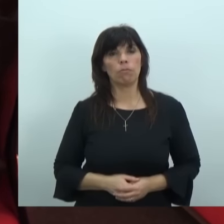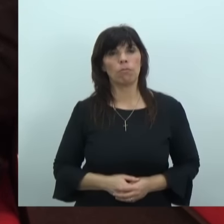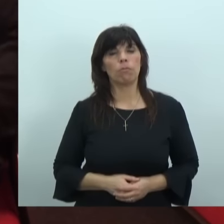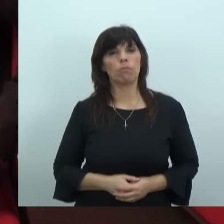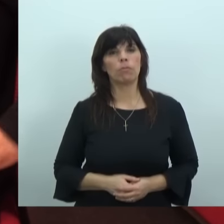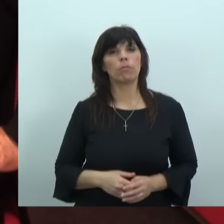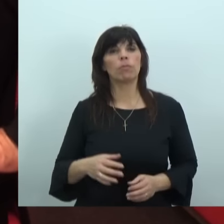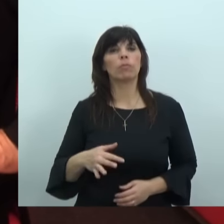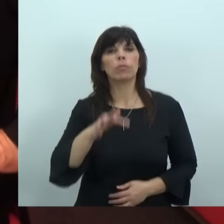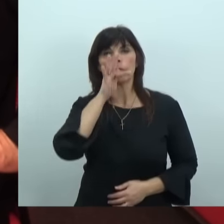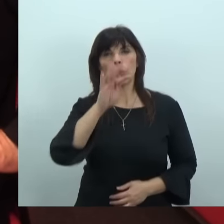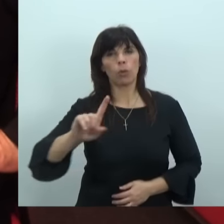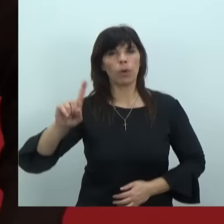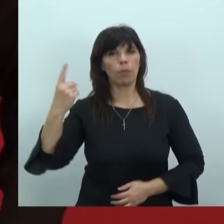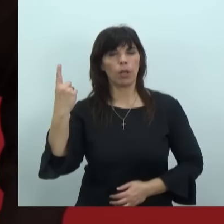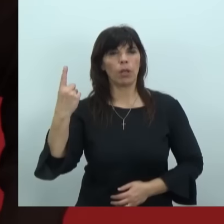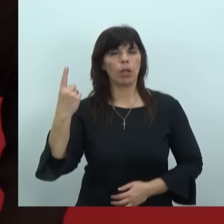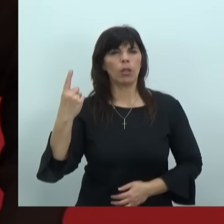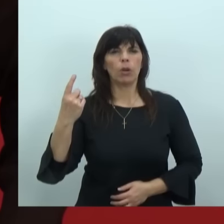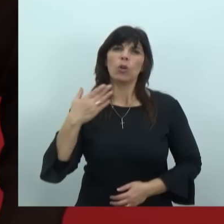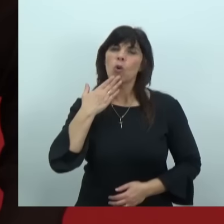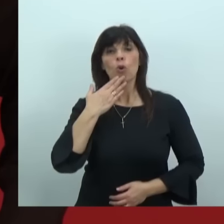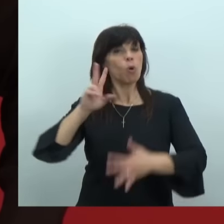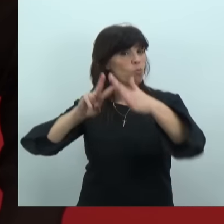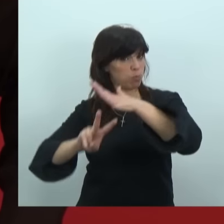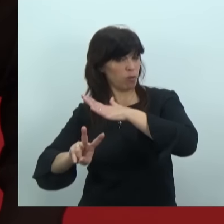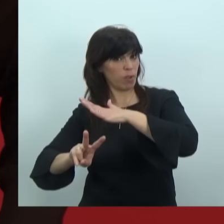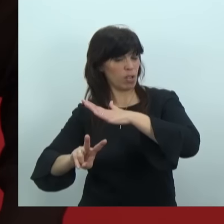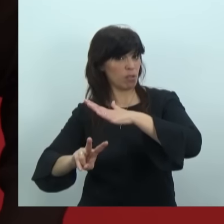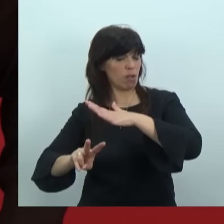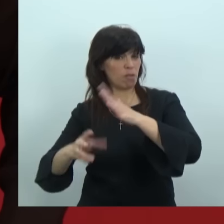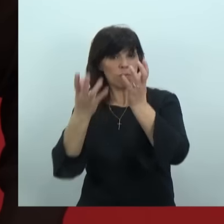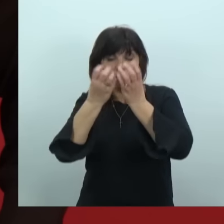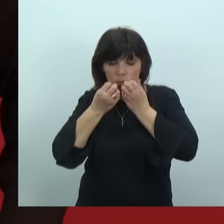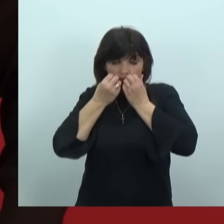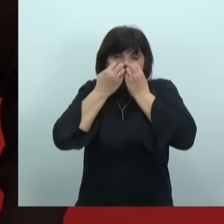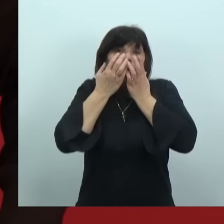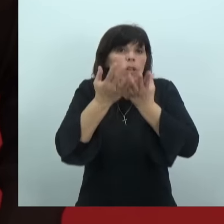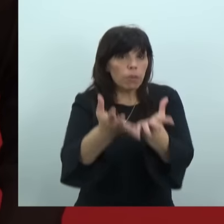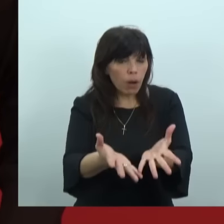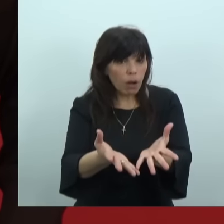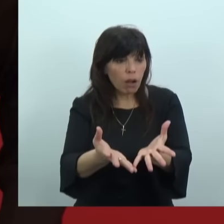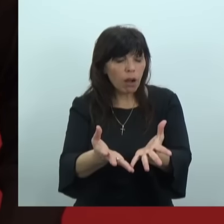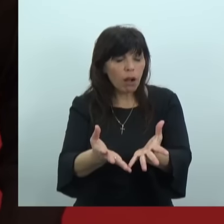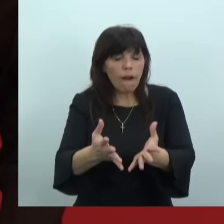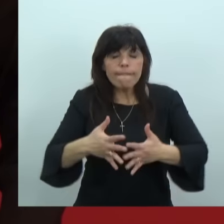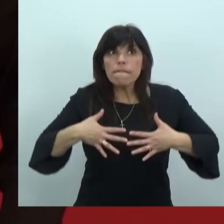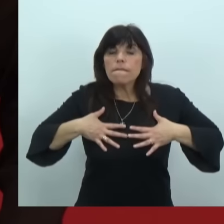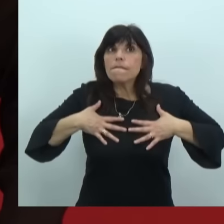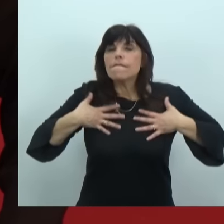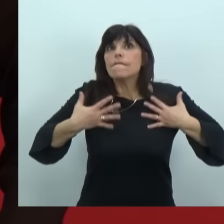Una promesa de Dios es profética, es inspirativa, es emocionante,